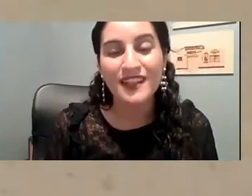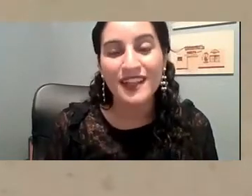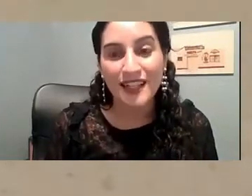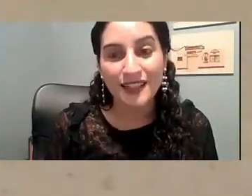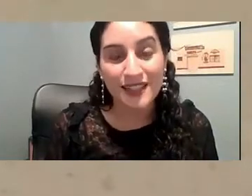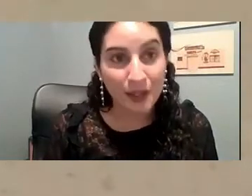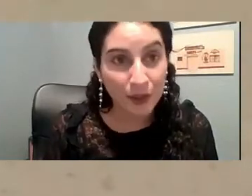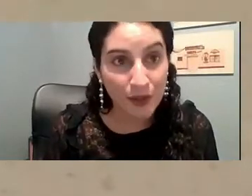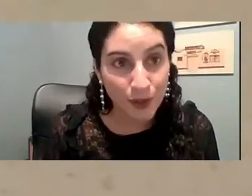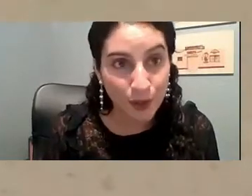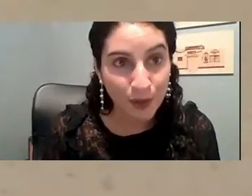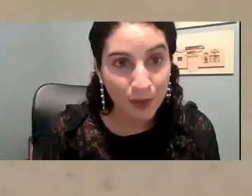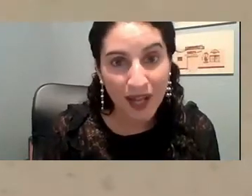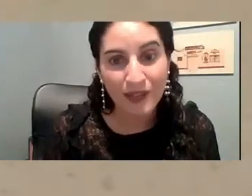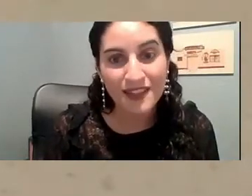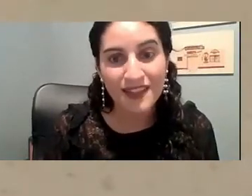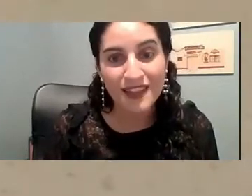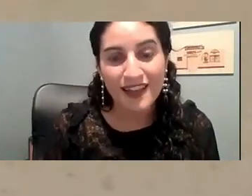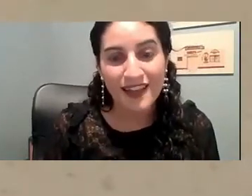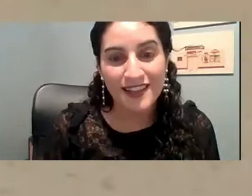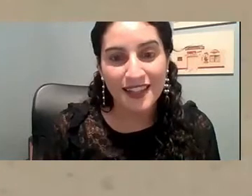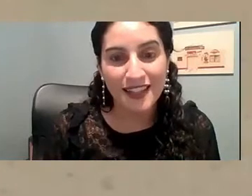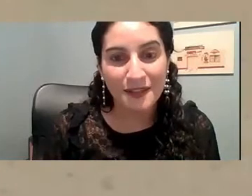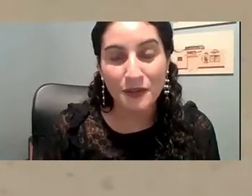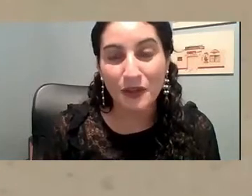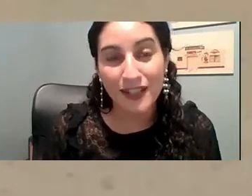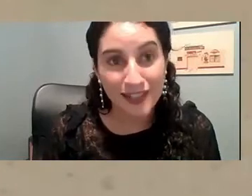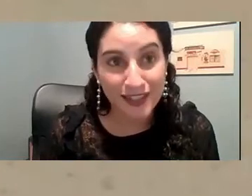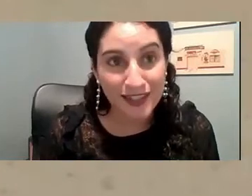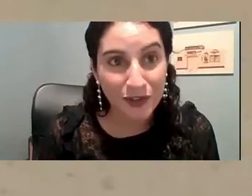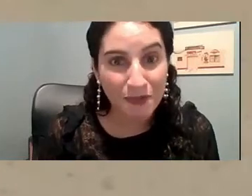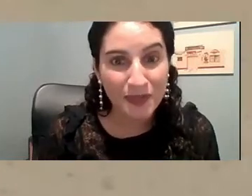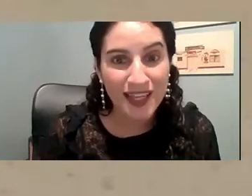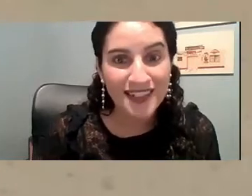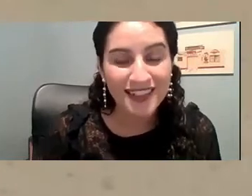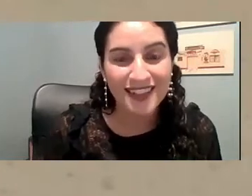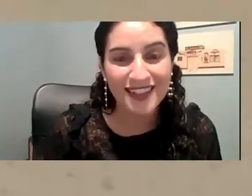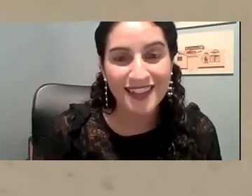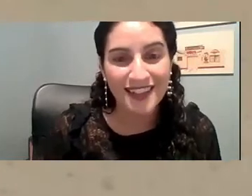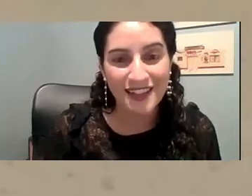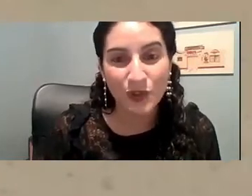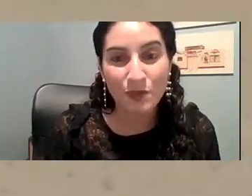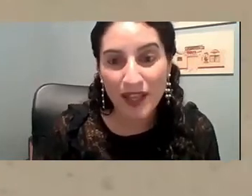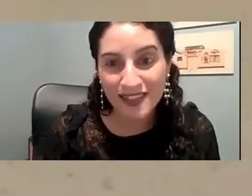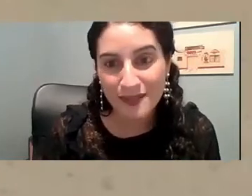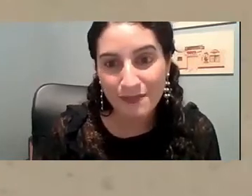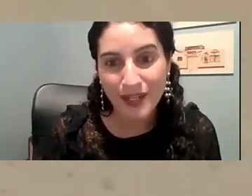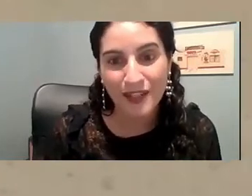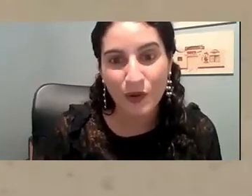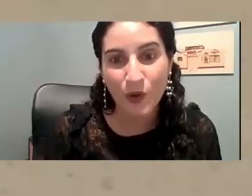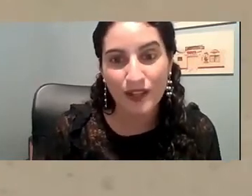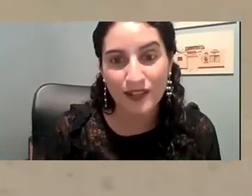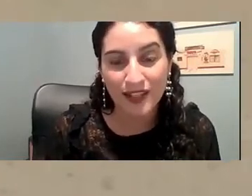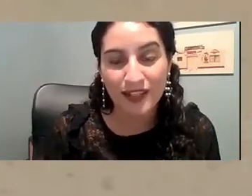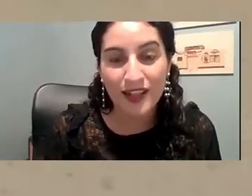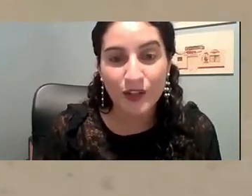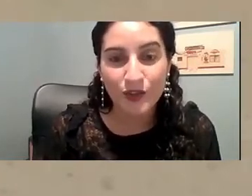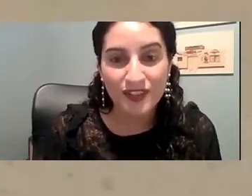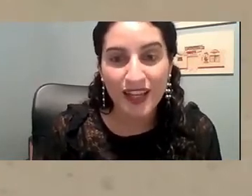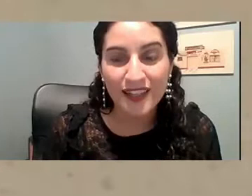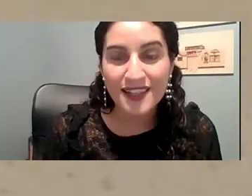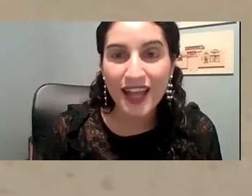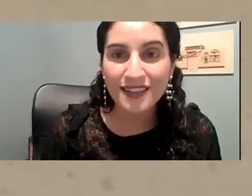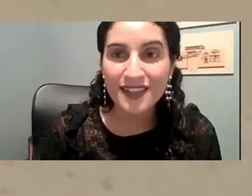mucho en el desarrollo de estos programas, así que bueno, agradecerles a ellos también y les doy pase para que nos cuenten